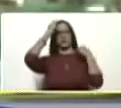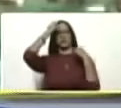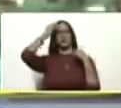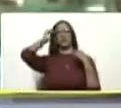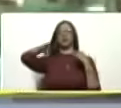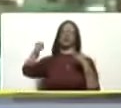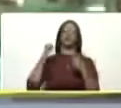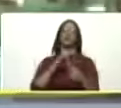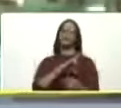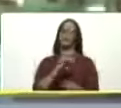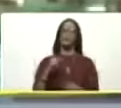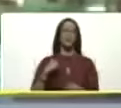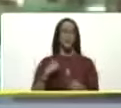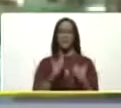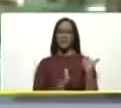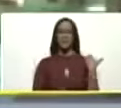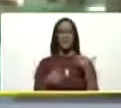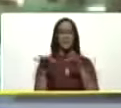presidente manipulable,